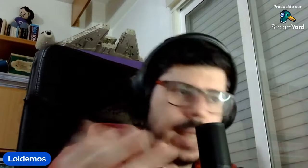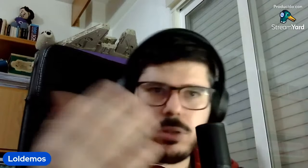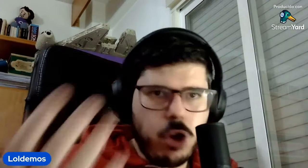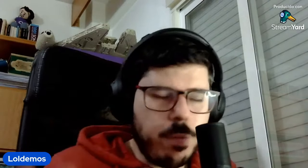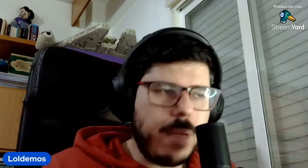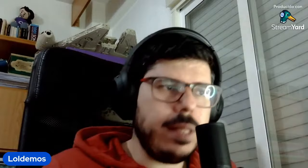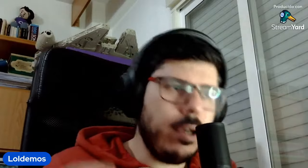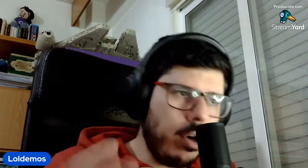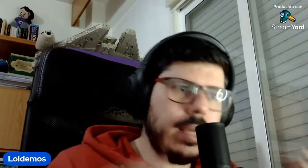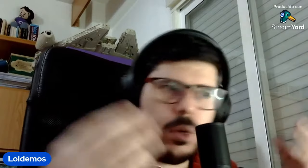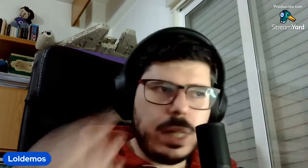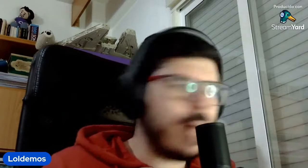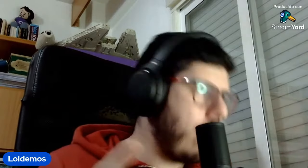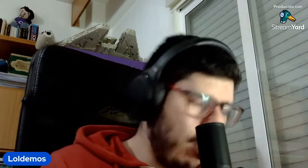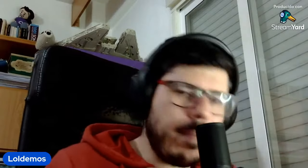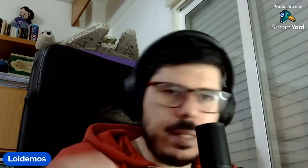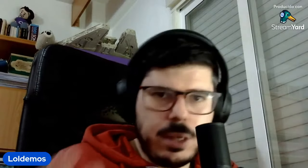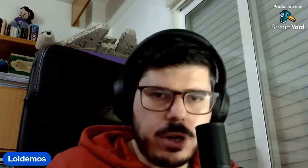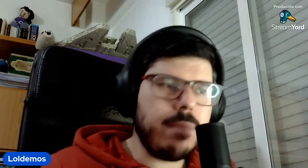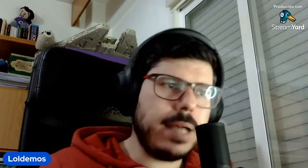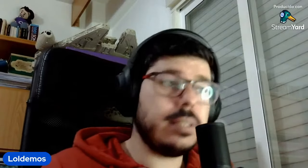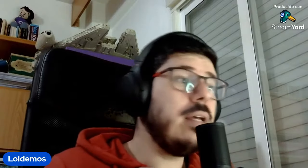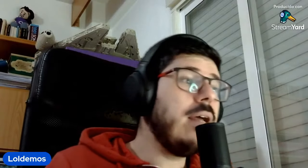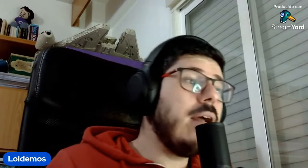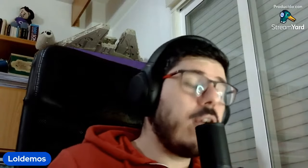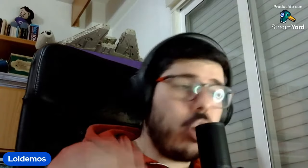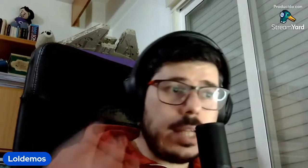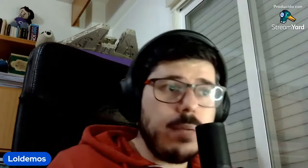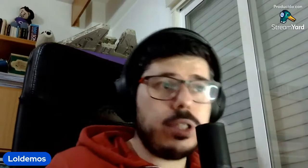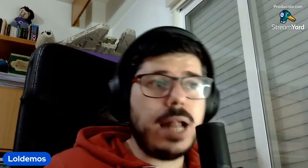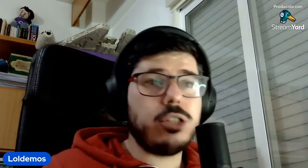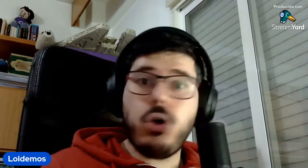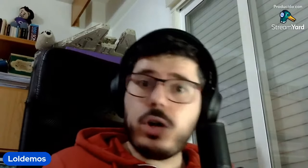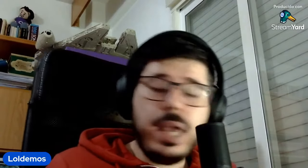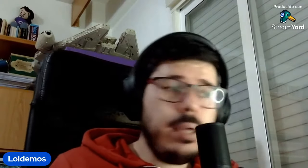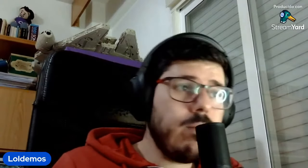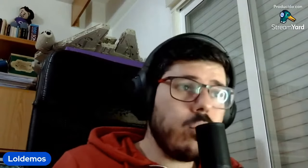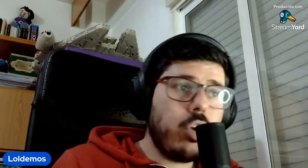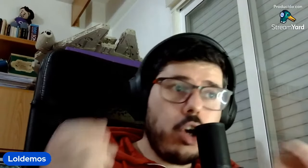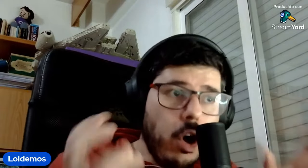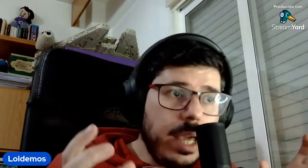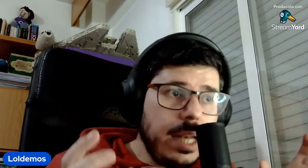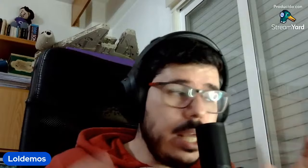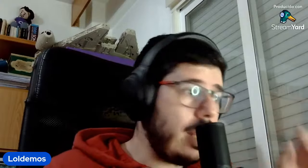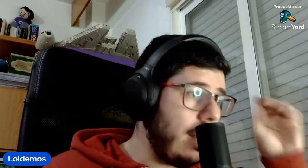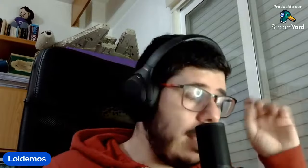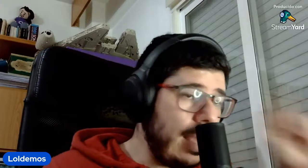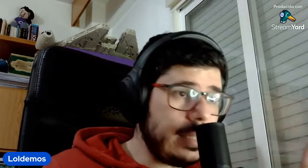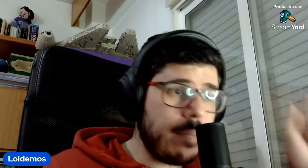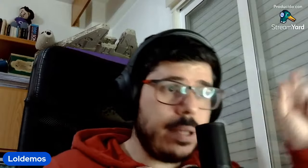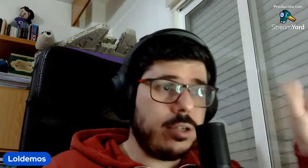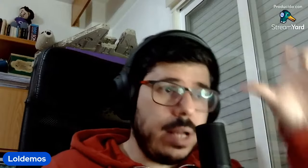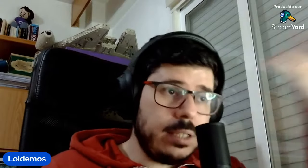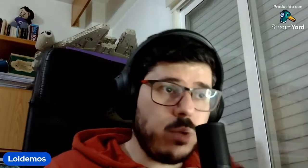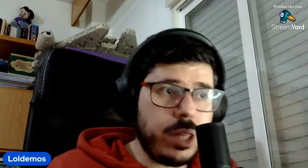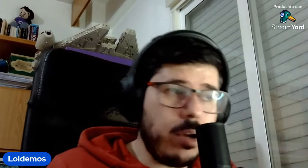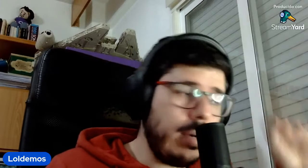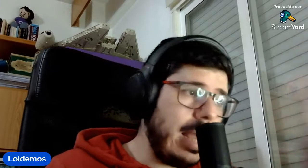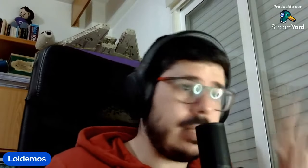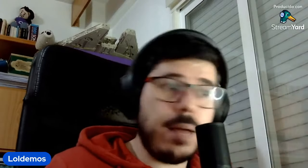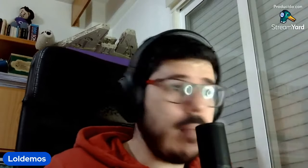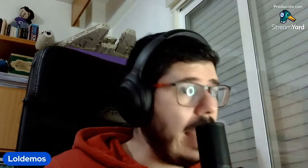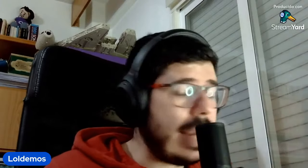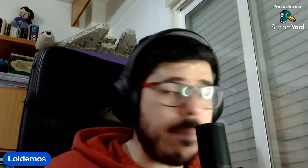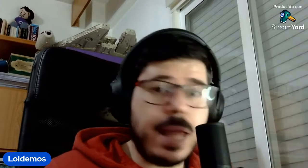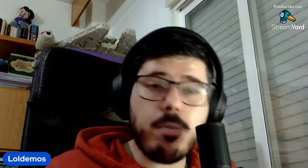mujeres obviamente Okay igualdad obviamente Okay más colectivo trans Okay cogen y dicen estas personas situación